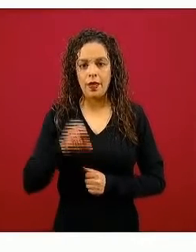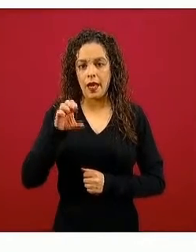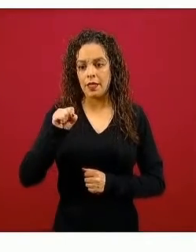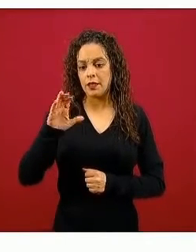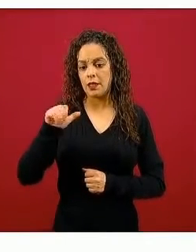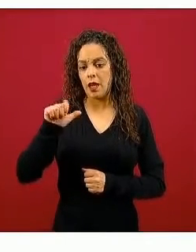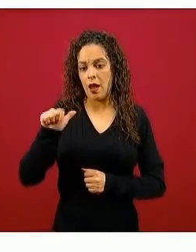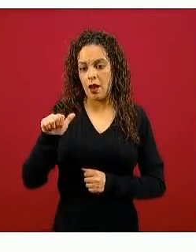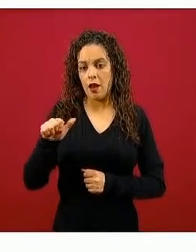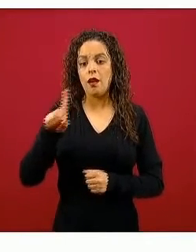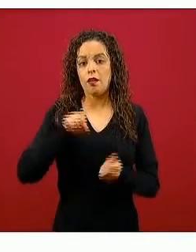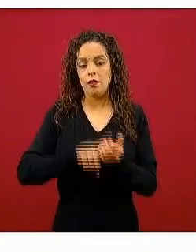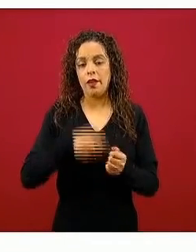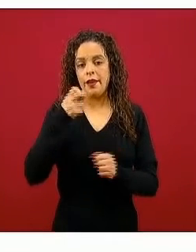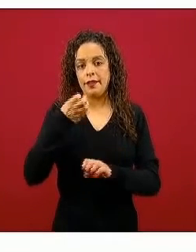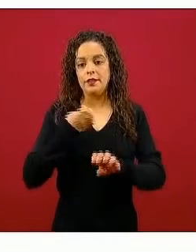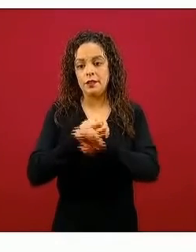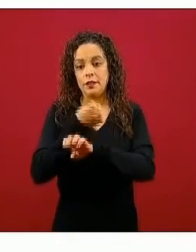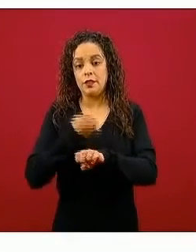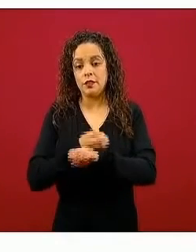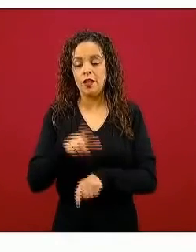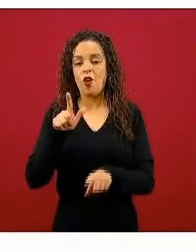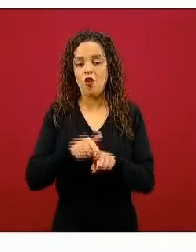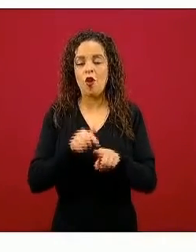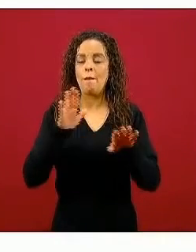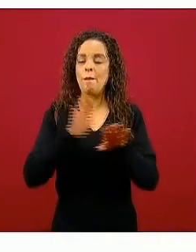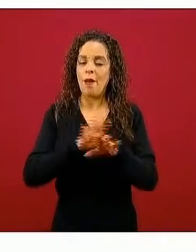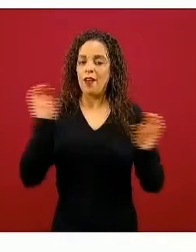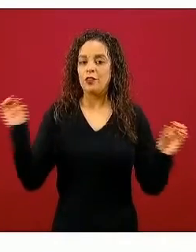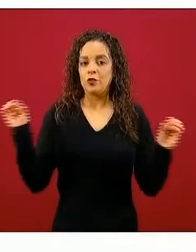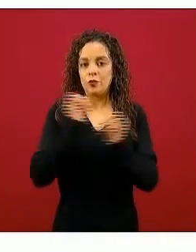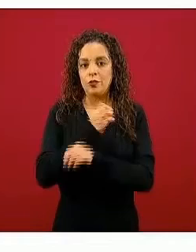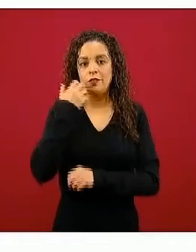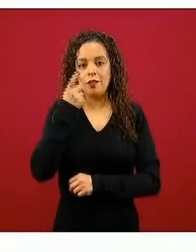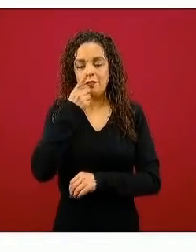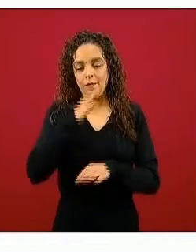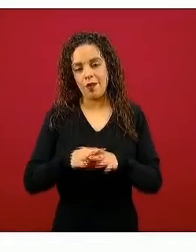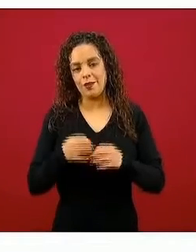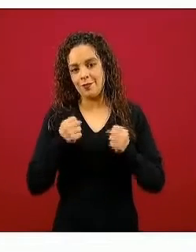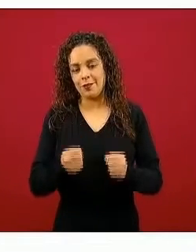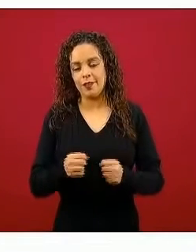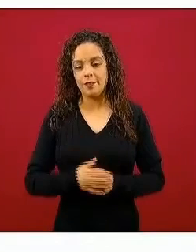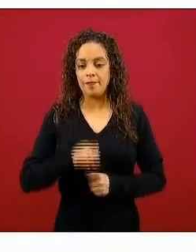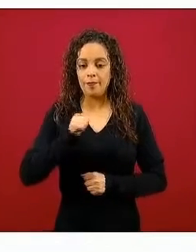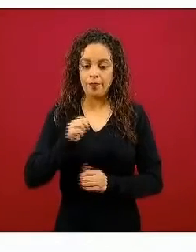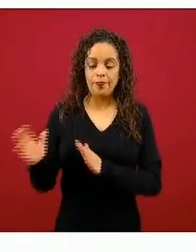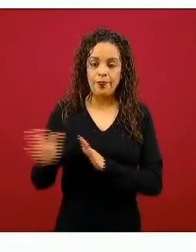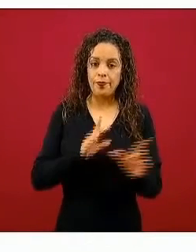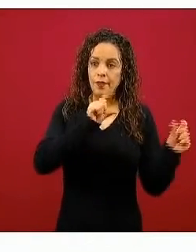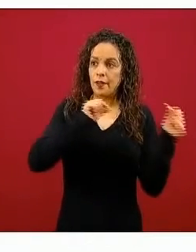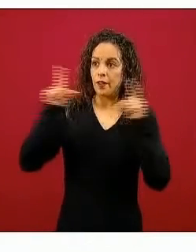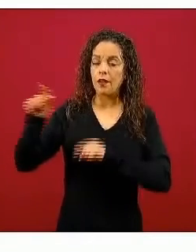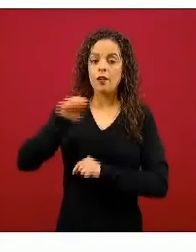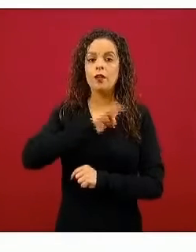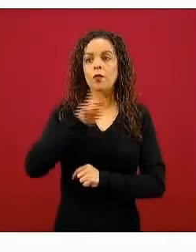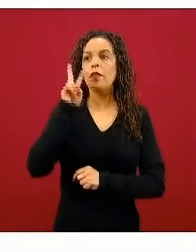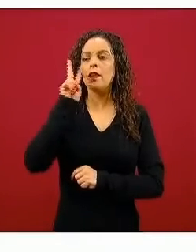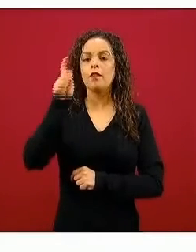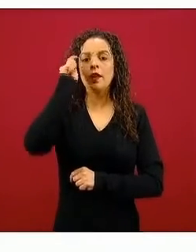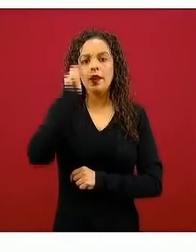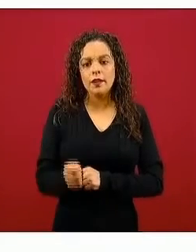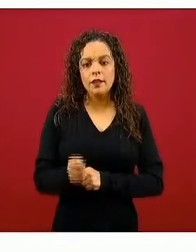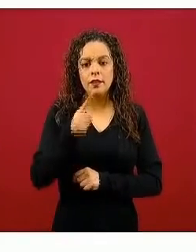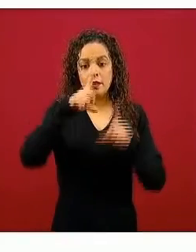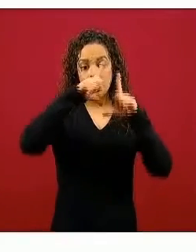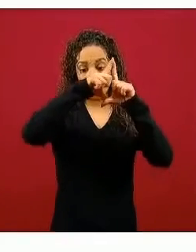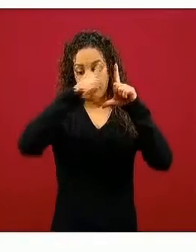federativas que tendrían los colores más oscuros. En la siguiente diapositiva podemos ver la tasa de incidencia actual, que es precisamente